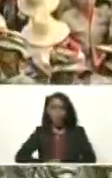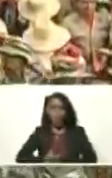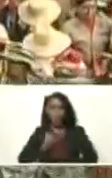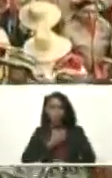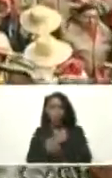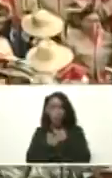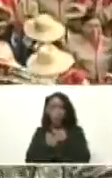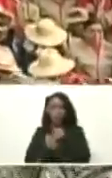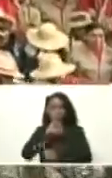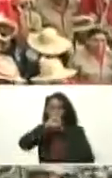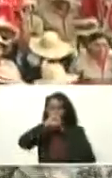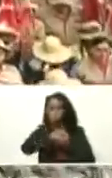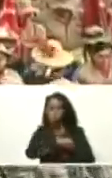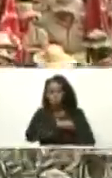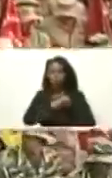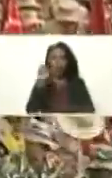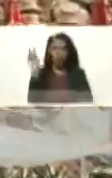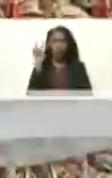por Venezuela.